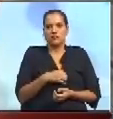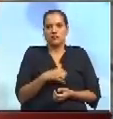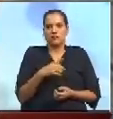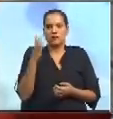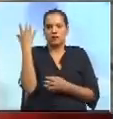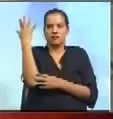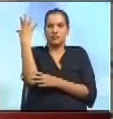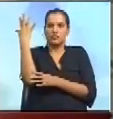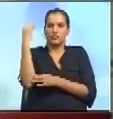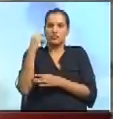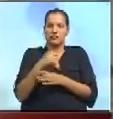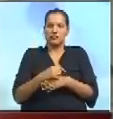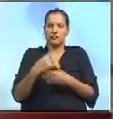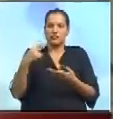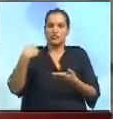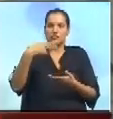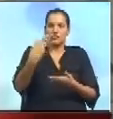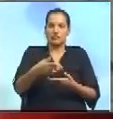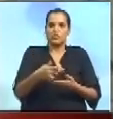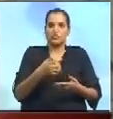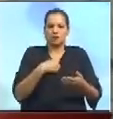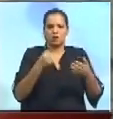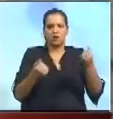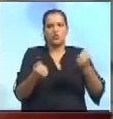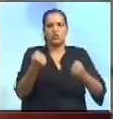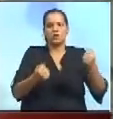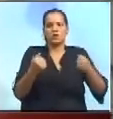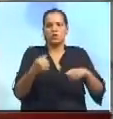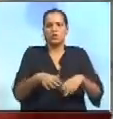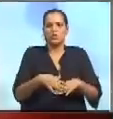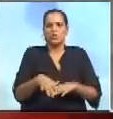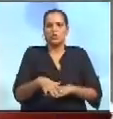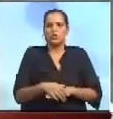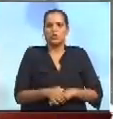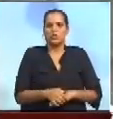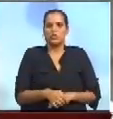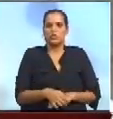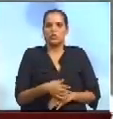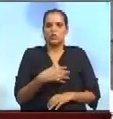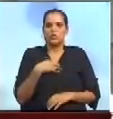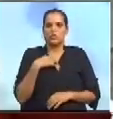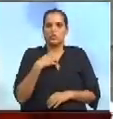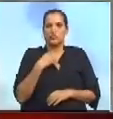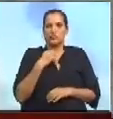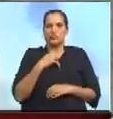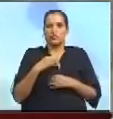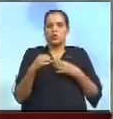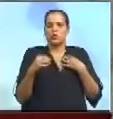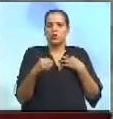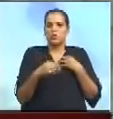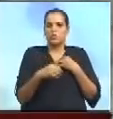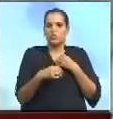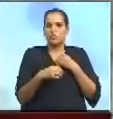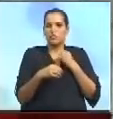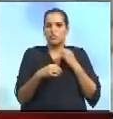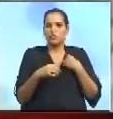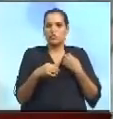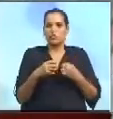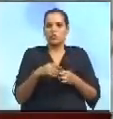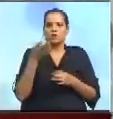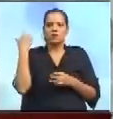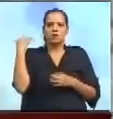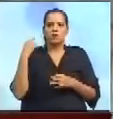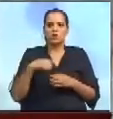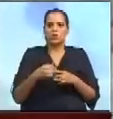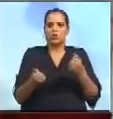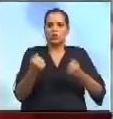El árbol de repente cogió y cayó encima, yo venía manejando normal, la vía estaba habilitada. ¿Tenía afectaciones solo este vehículo? Solamente el vehículo nomás, atrás venía